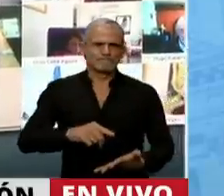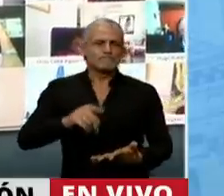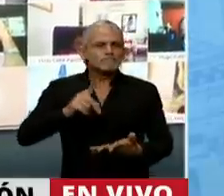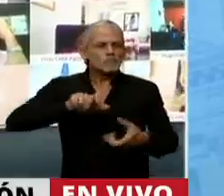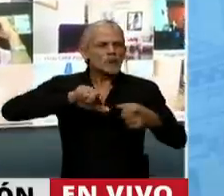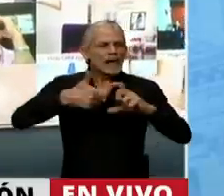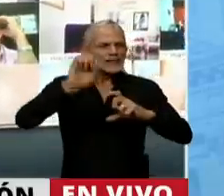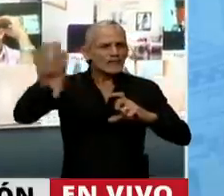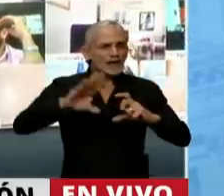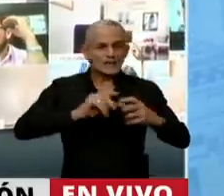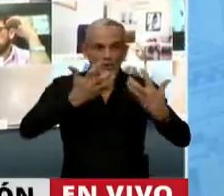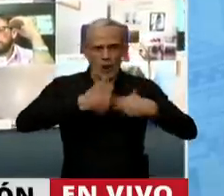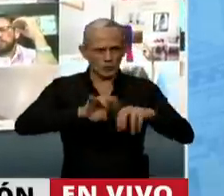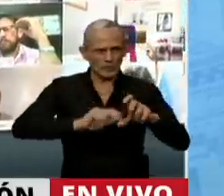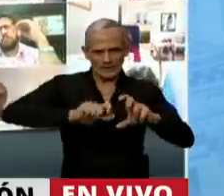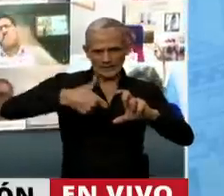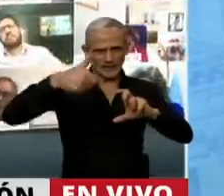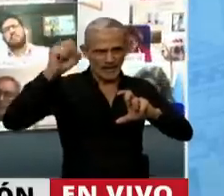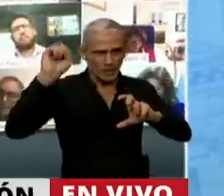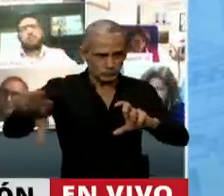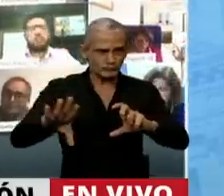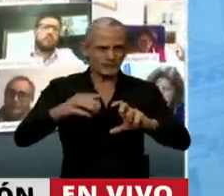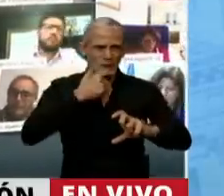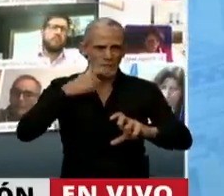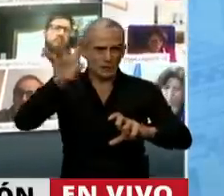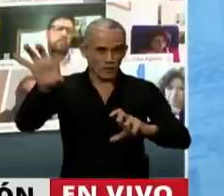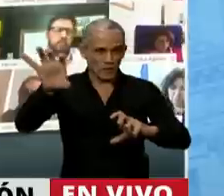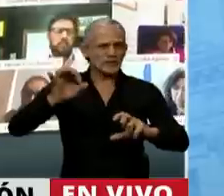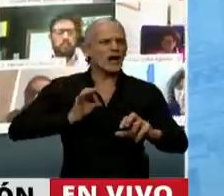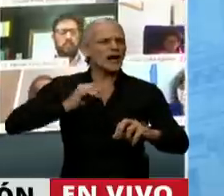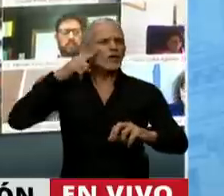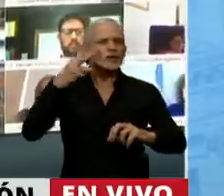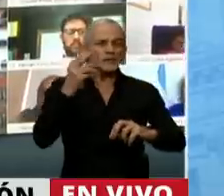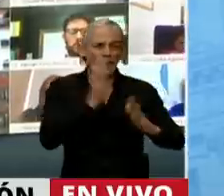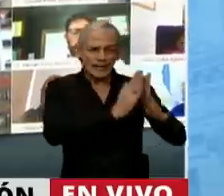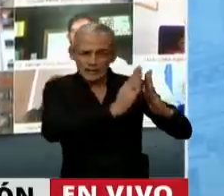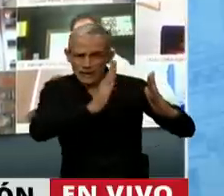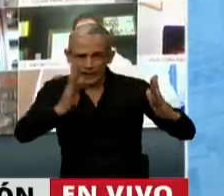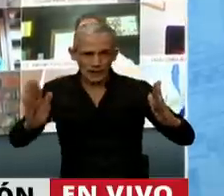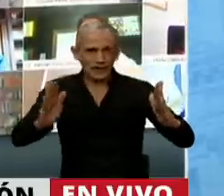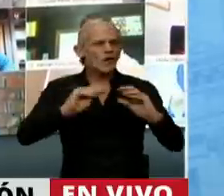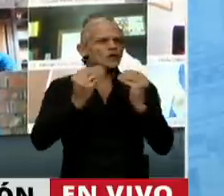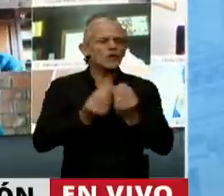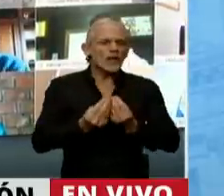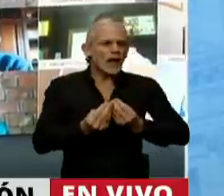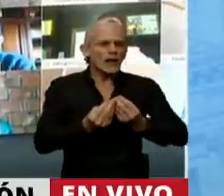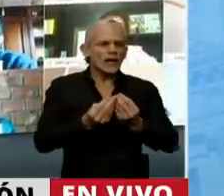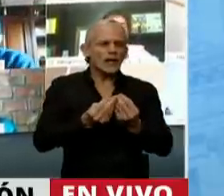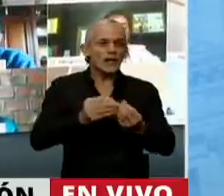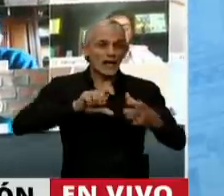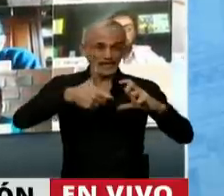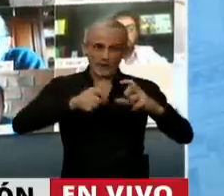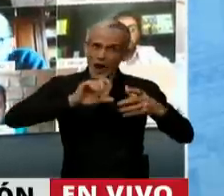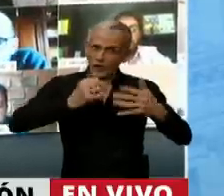las transferencias no automáticas a la provincia de Mendoza en el 2020 son, transferencias